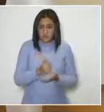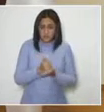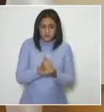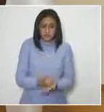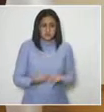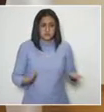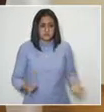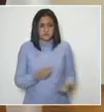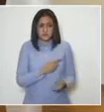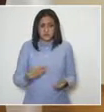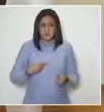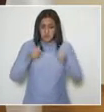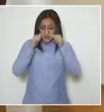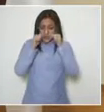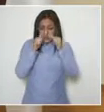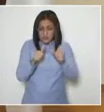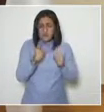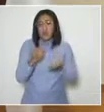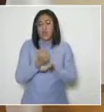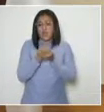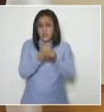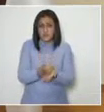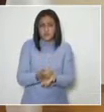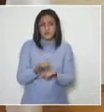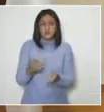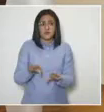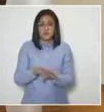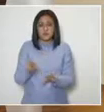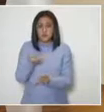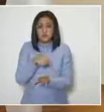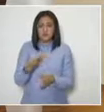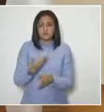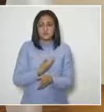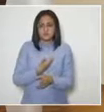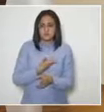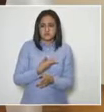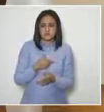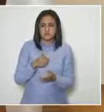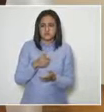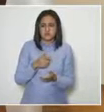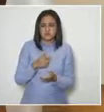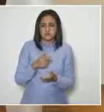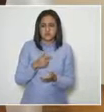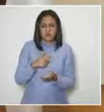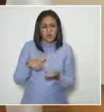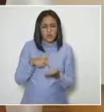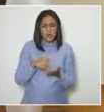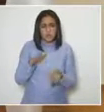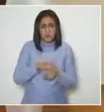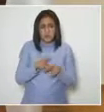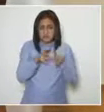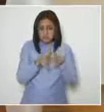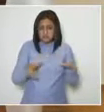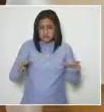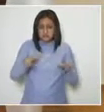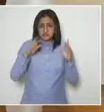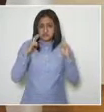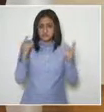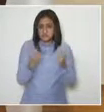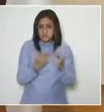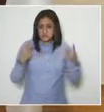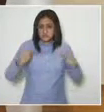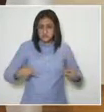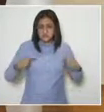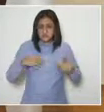atenta a lo que ocurre en el centro en el zócalo en el lugar máximo de mayor reunión de un